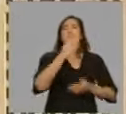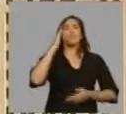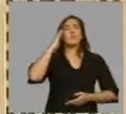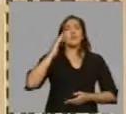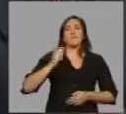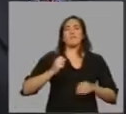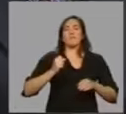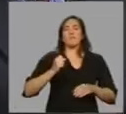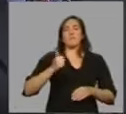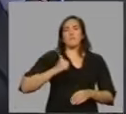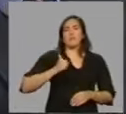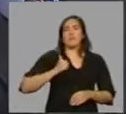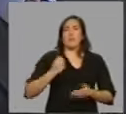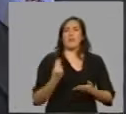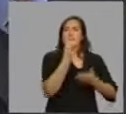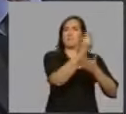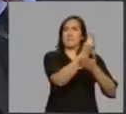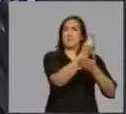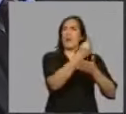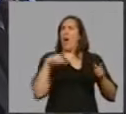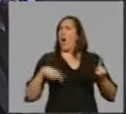ser muy clara al respecto.